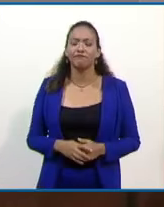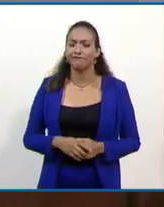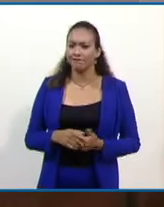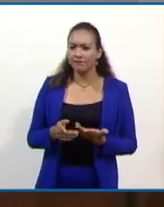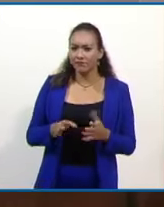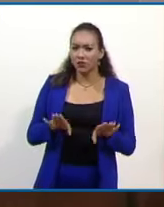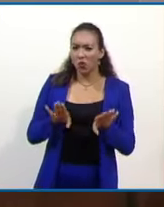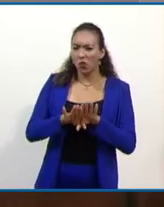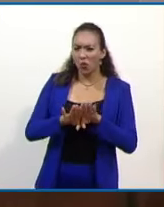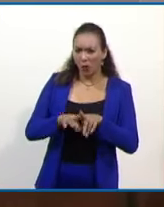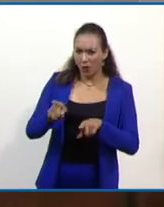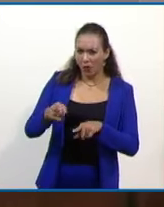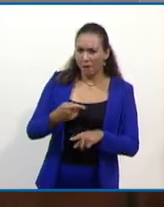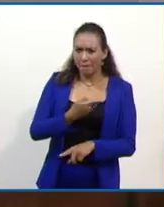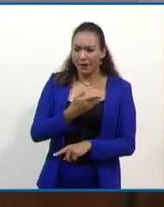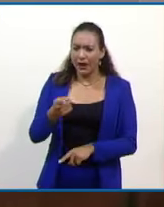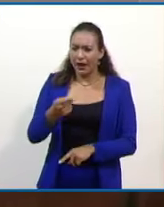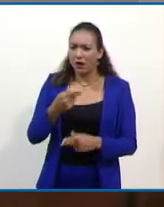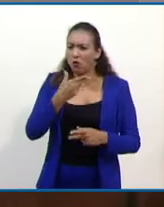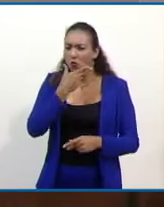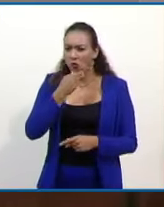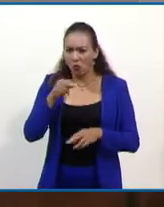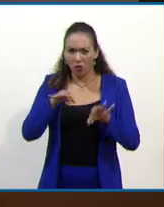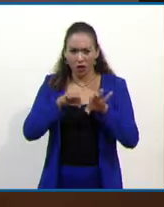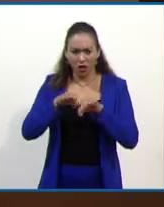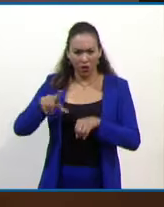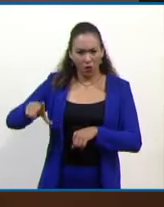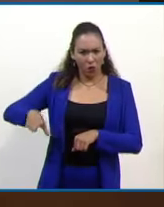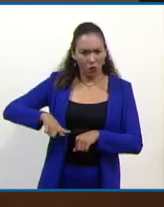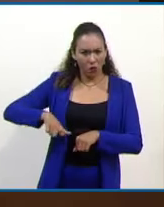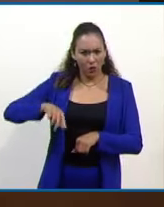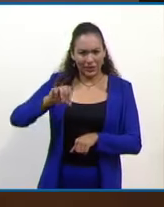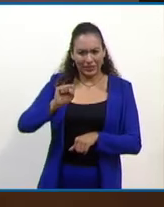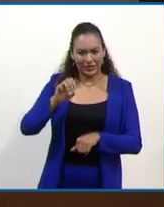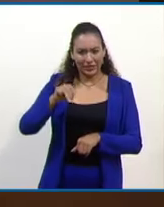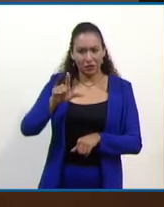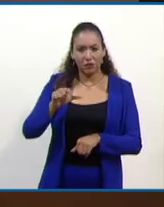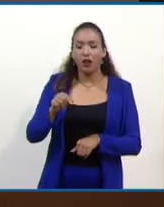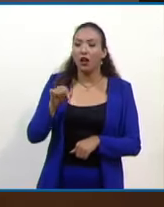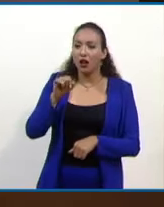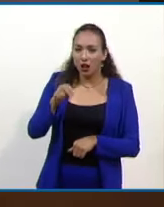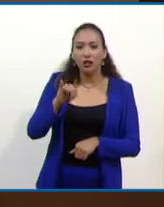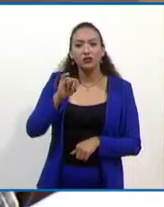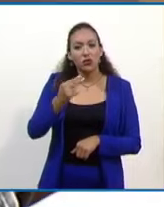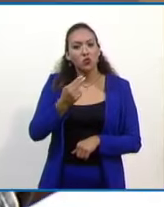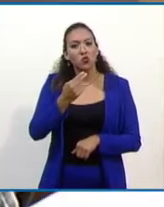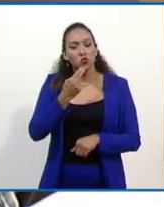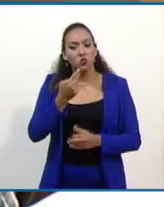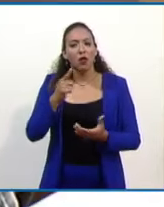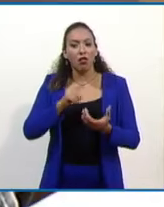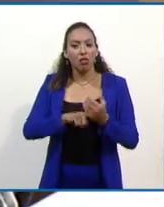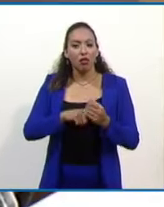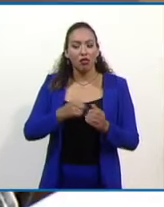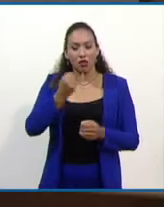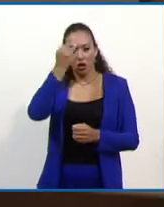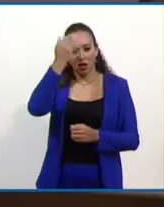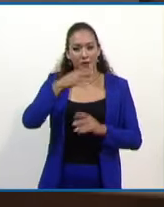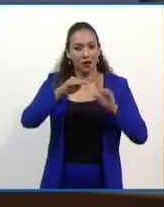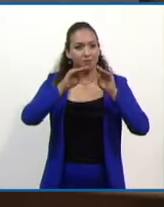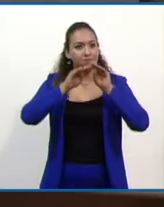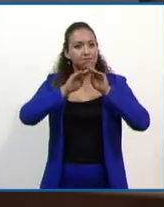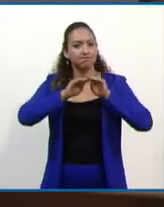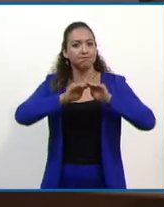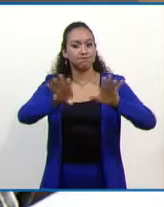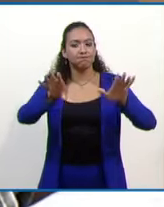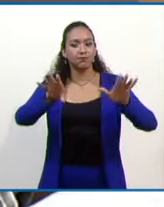de forma debida su resolución, en la que determinó que dicho mensaje sí constituyó propaganda electoral en etapa de precampaña,